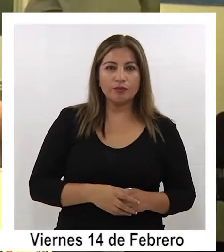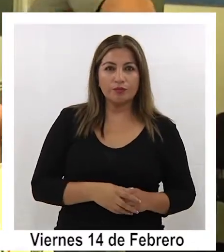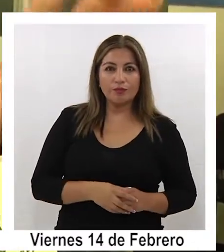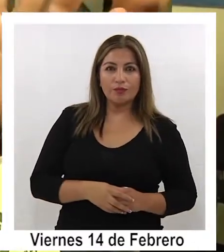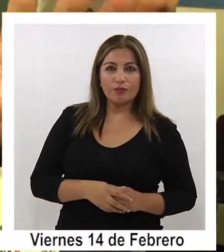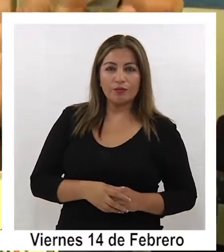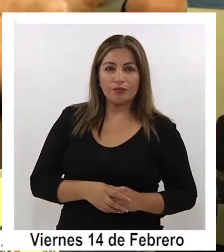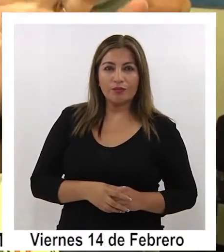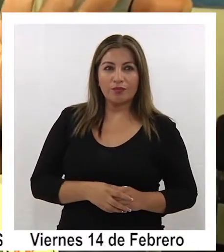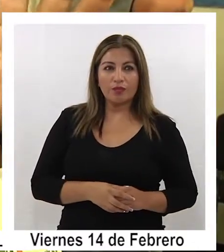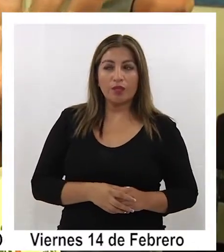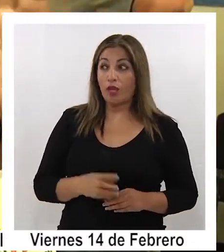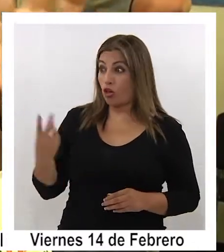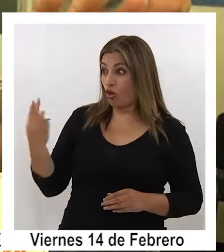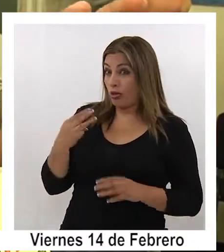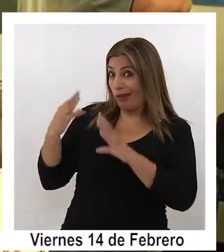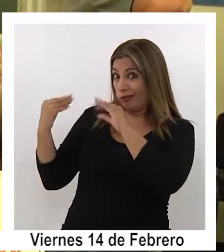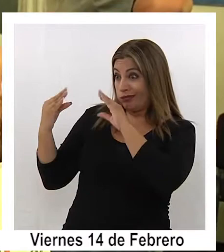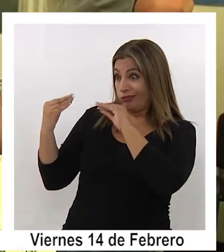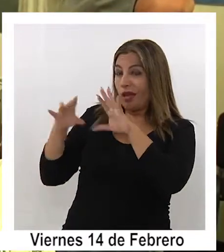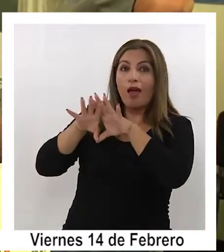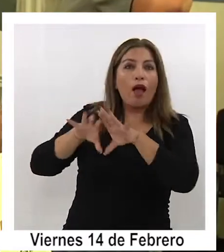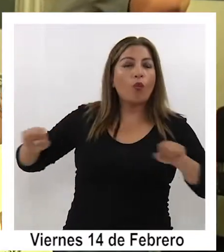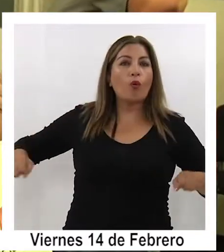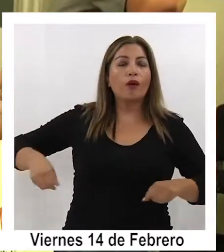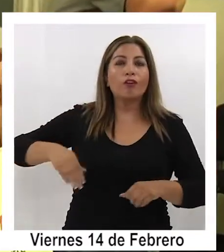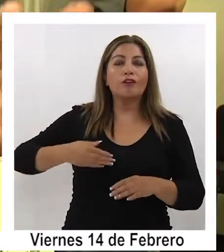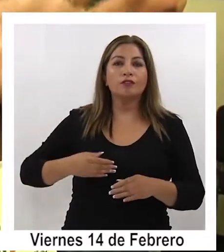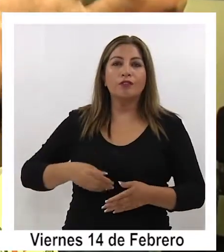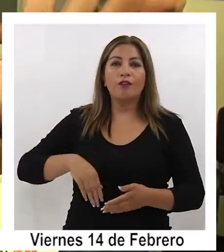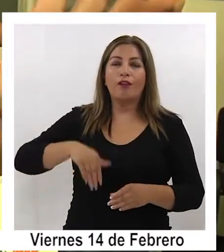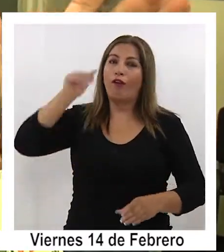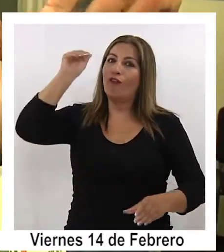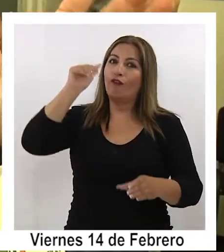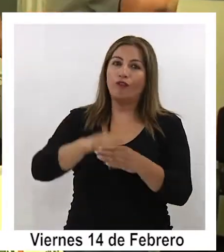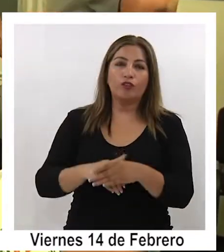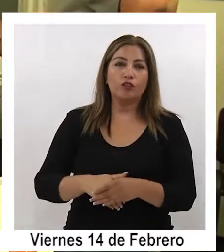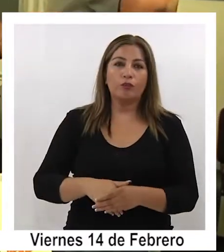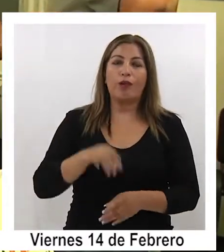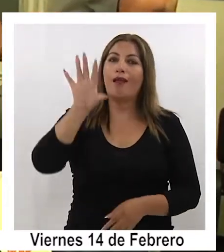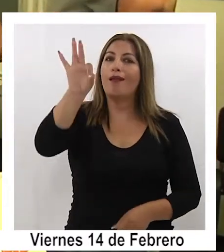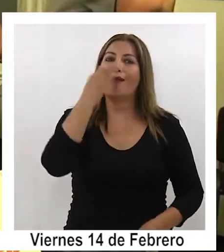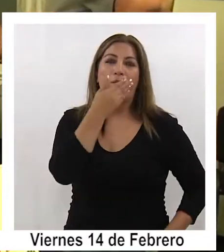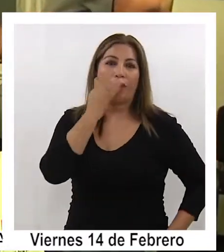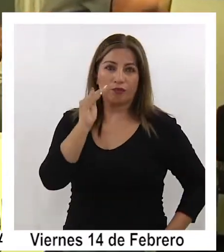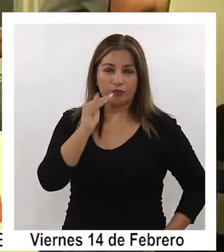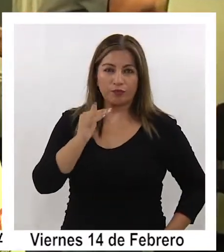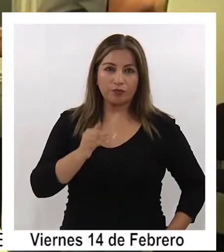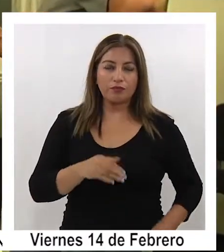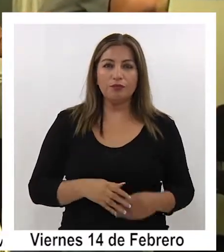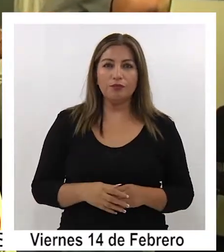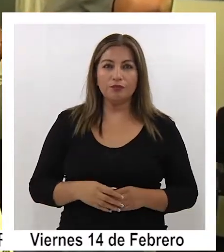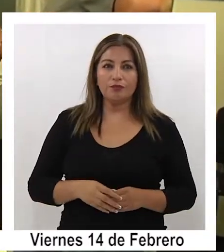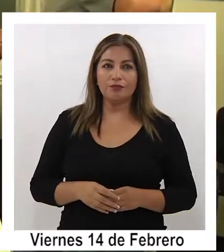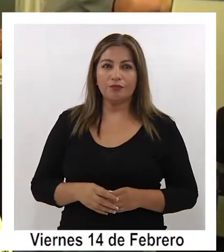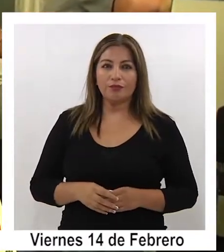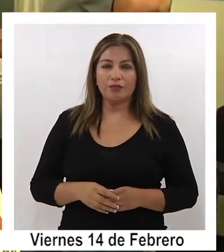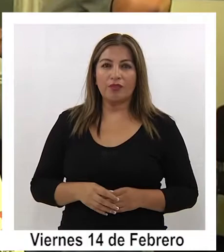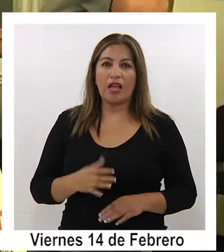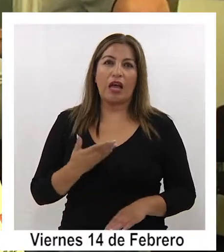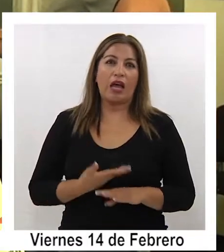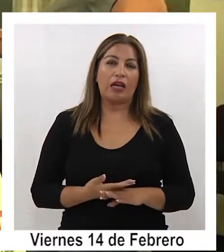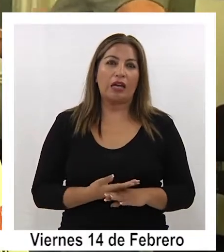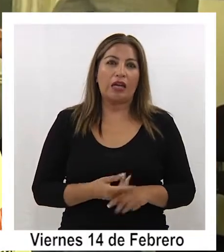atleta, y se ponen de acuerdo o votan para que eligiera el mejor de todos. En tanto en las